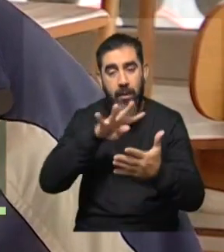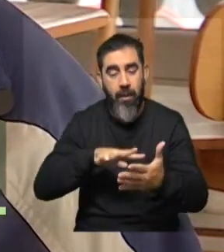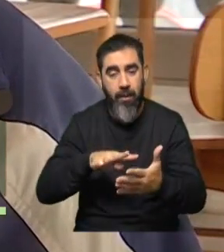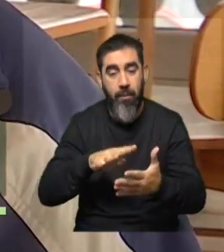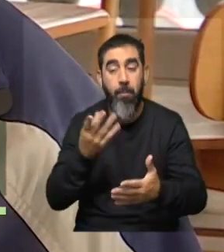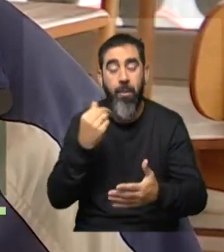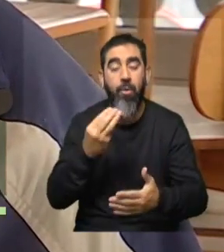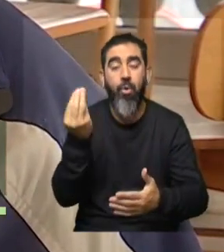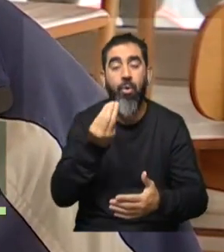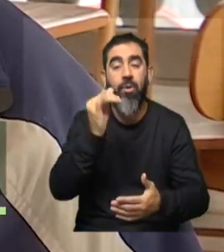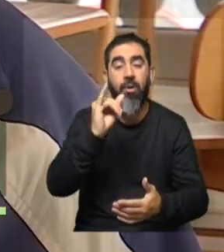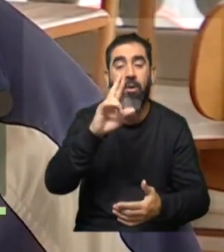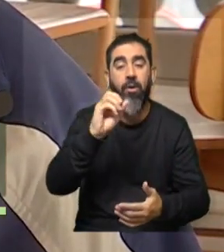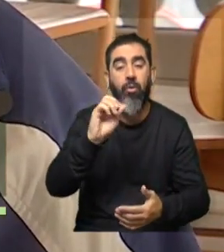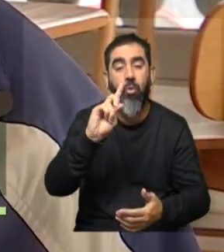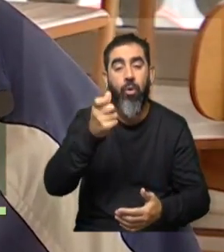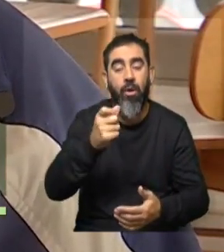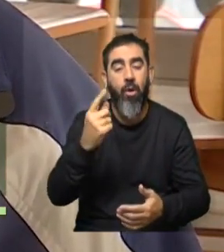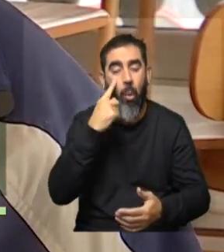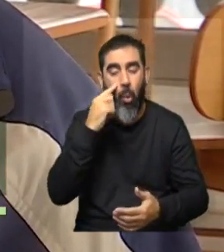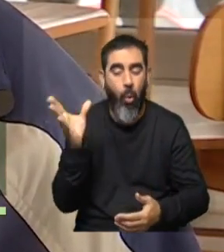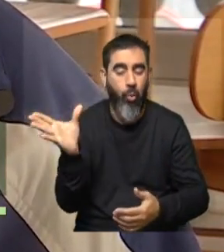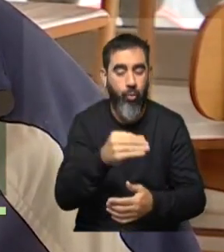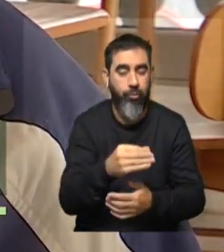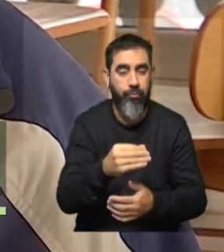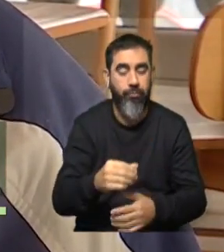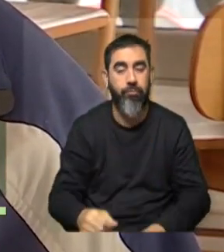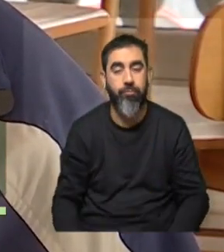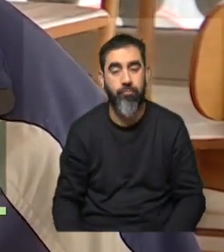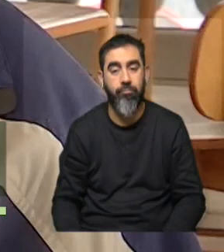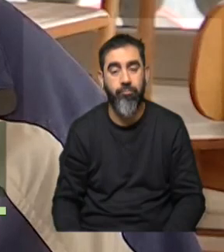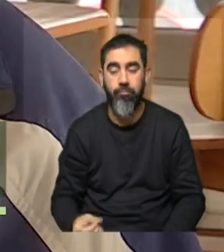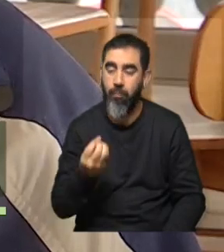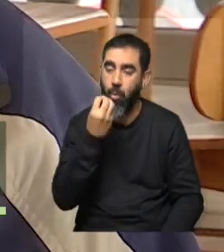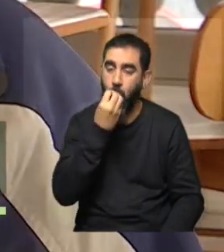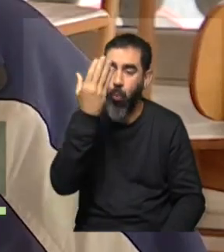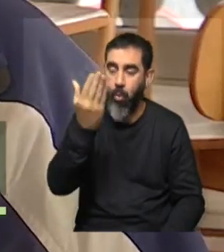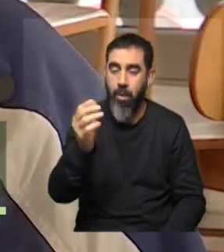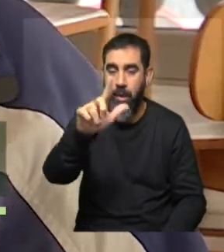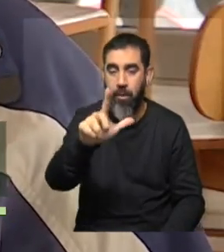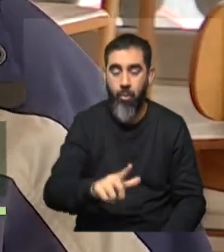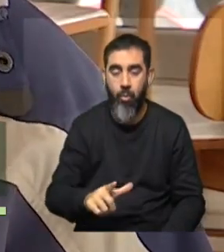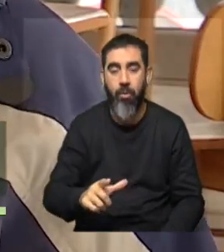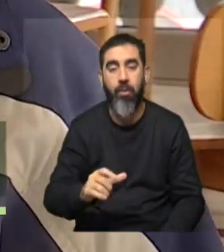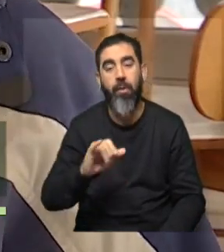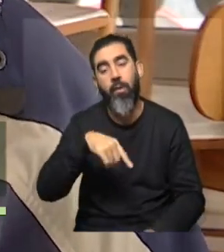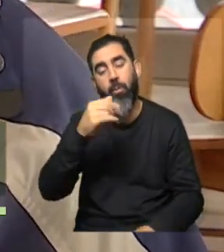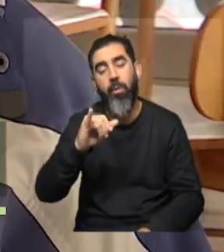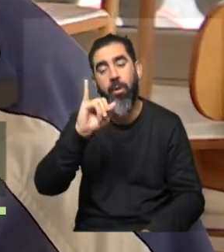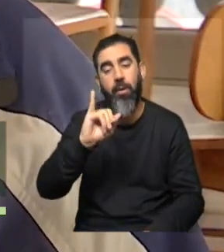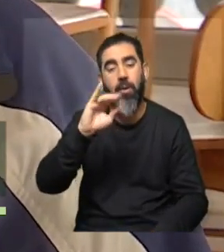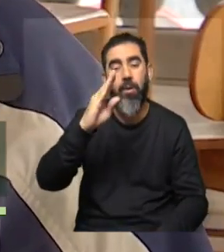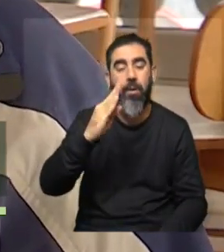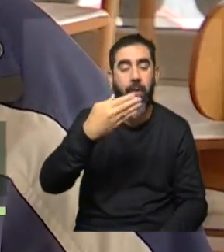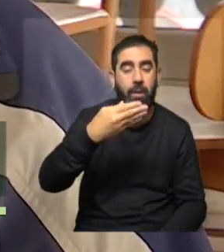todo pero Quiroga lo conocemos todos como un prócer de la literatura después leímos Juani barburu rodó pero yo